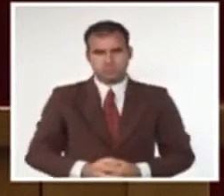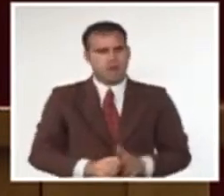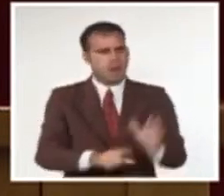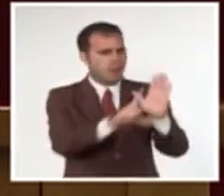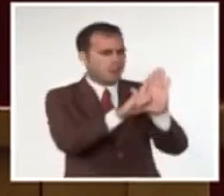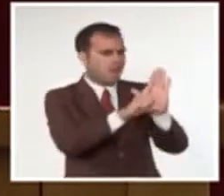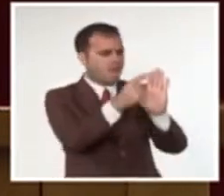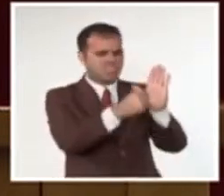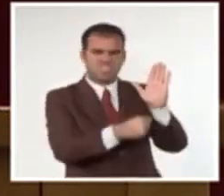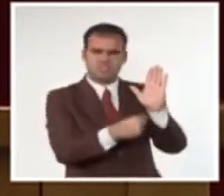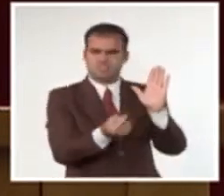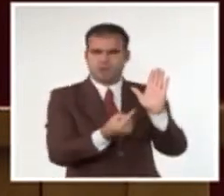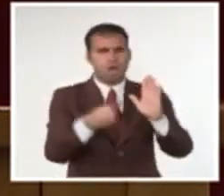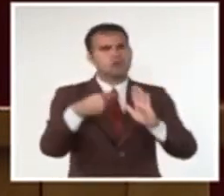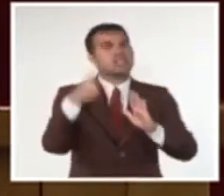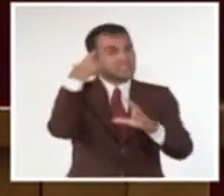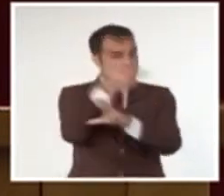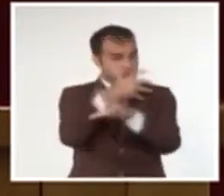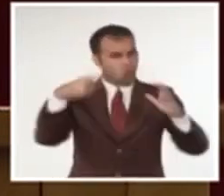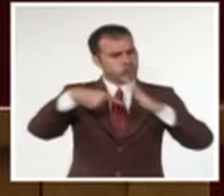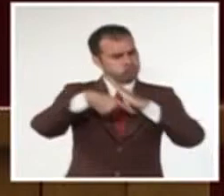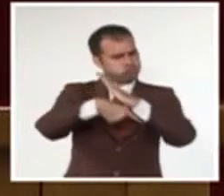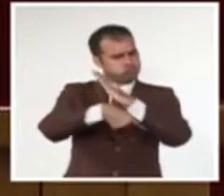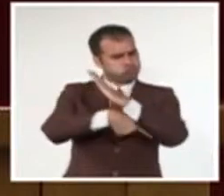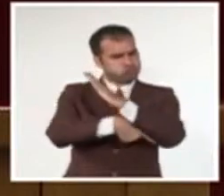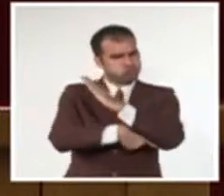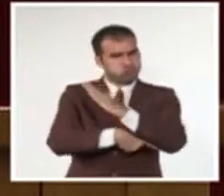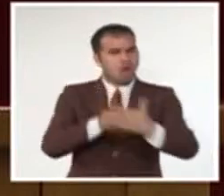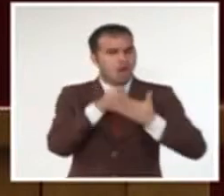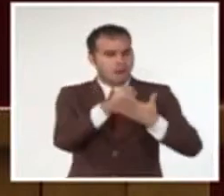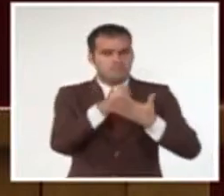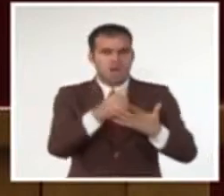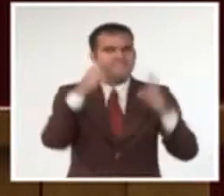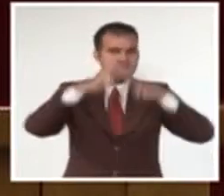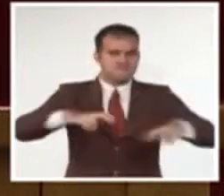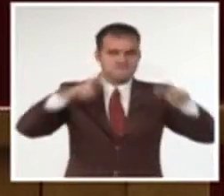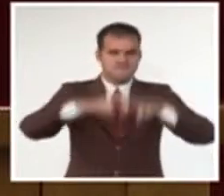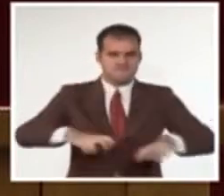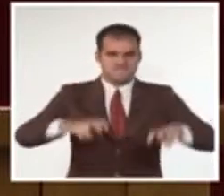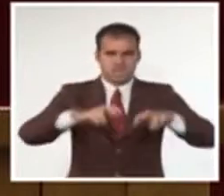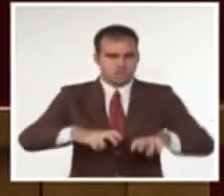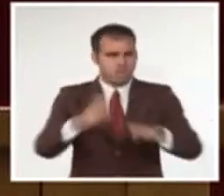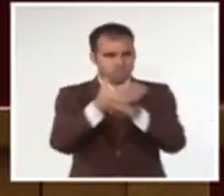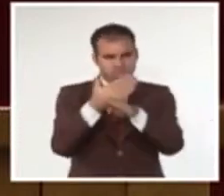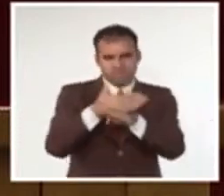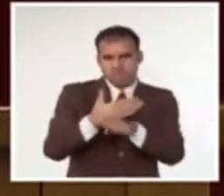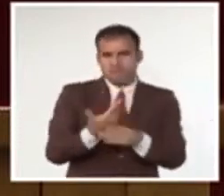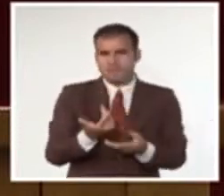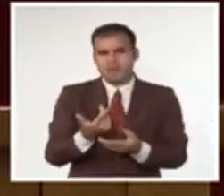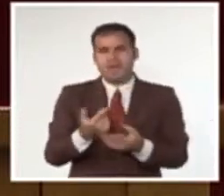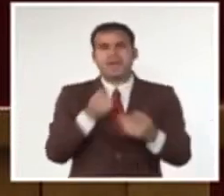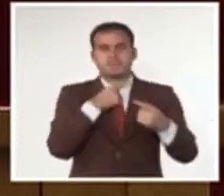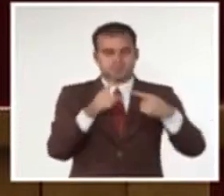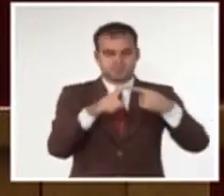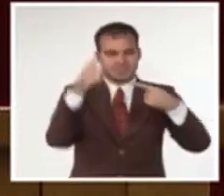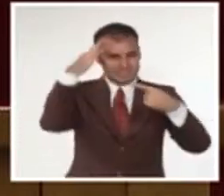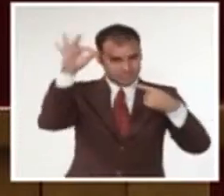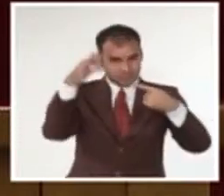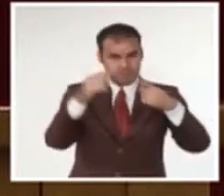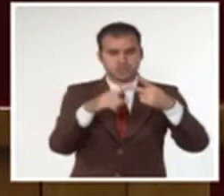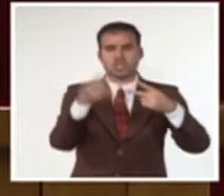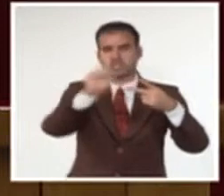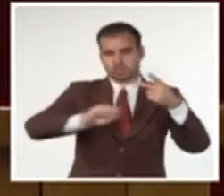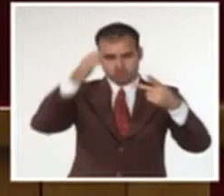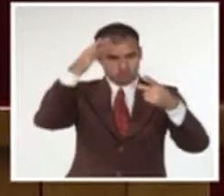de profundas raíces científicas que se apoya en investigaciones avanzadas en materias como psicología,